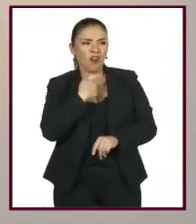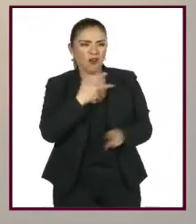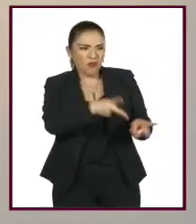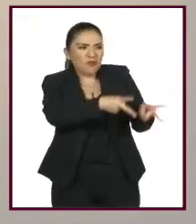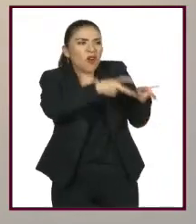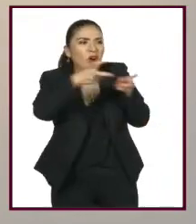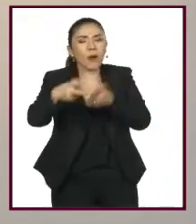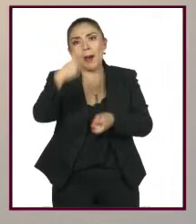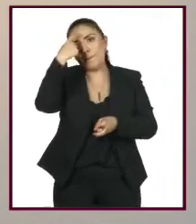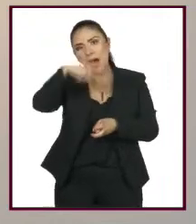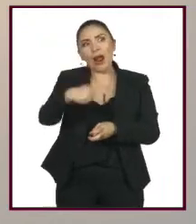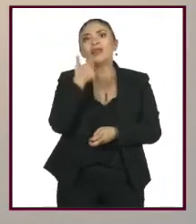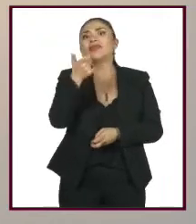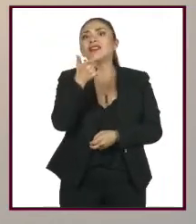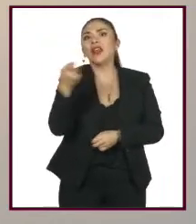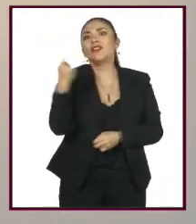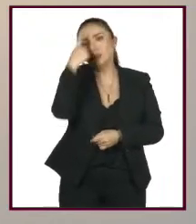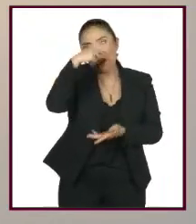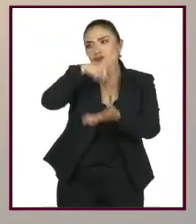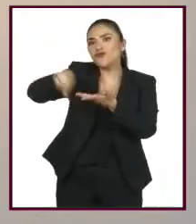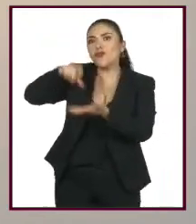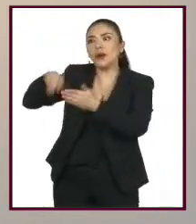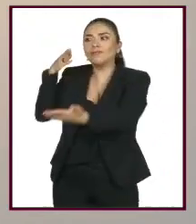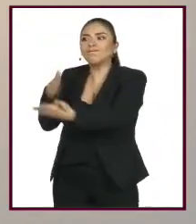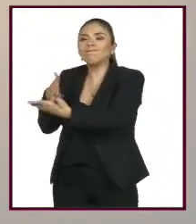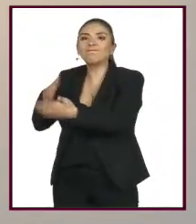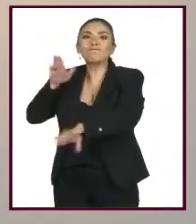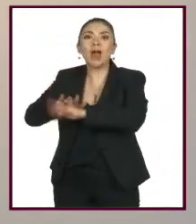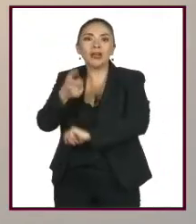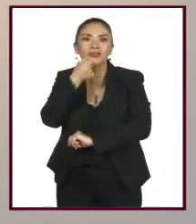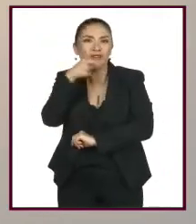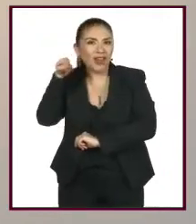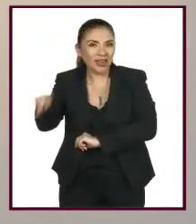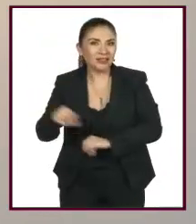o medios para conseguir este tipo de sustancias, ¿no?